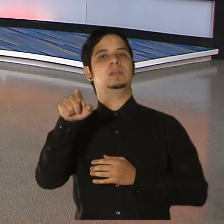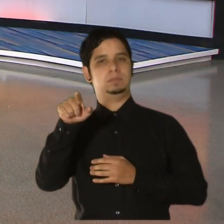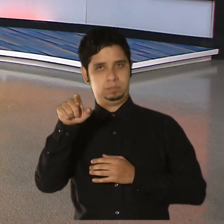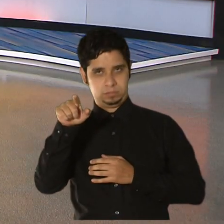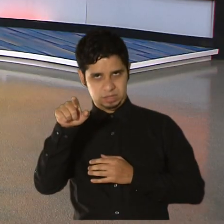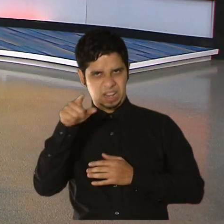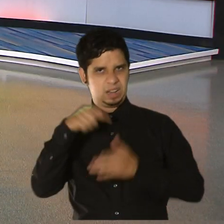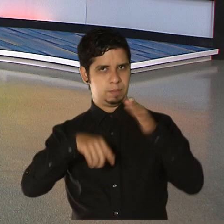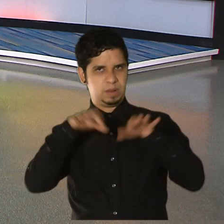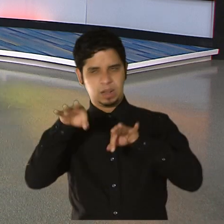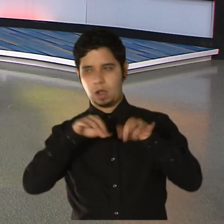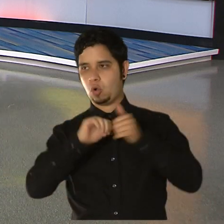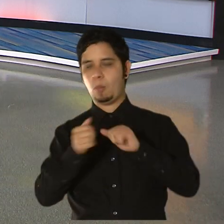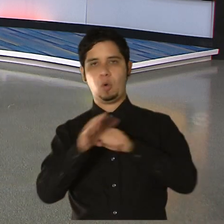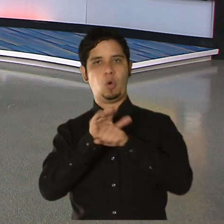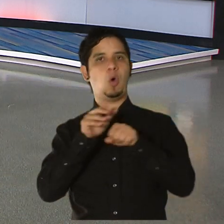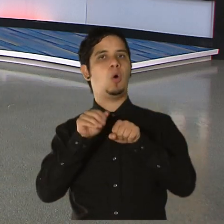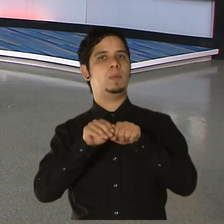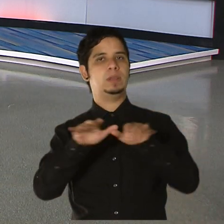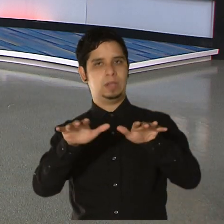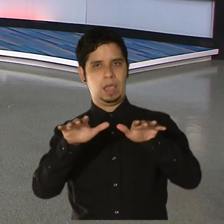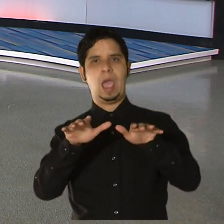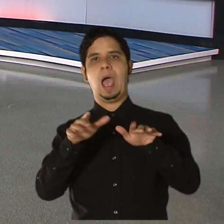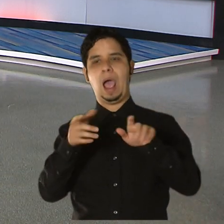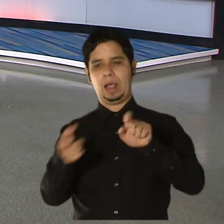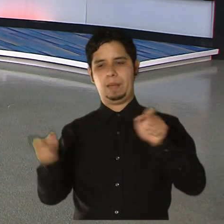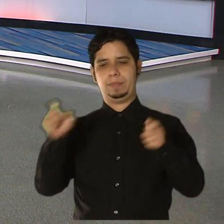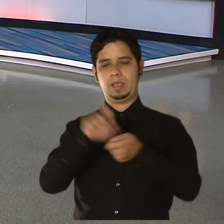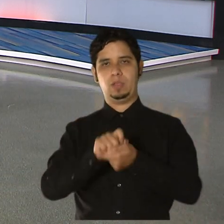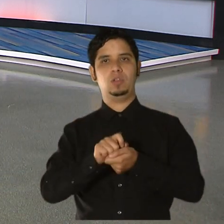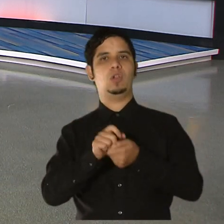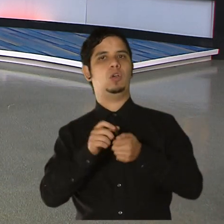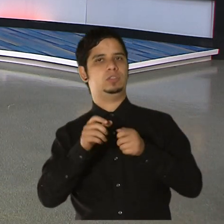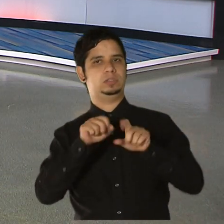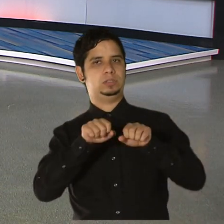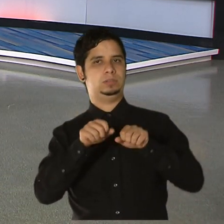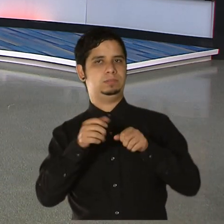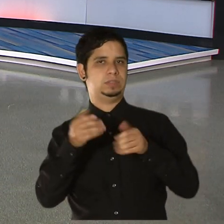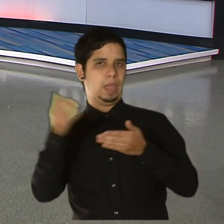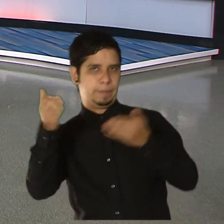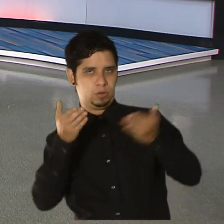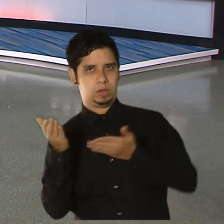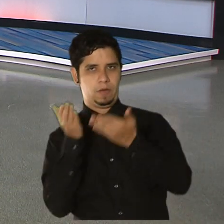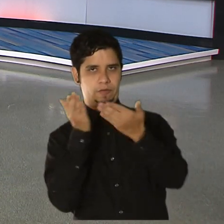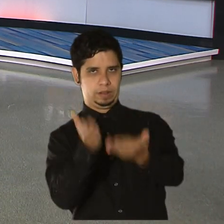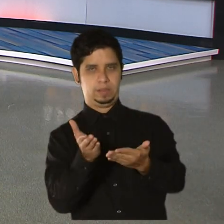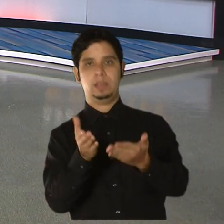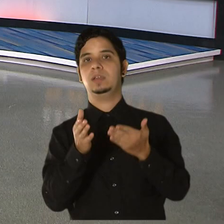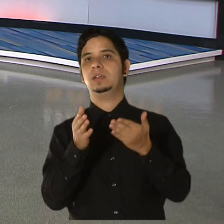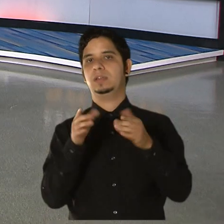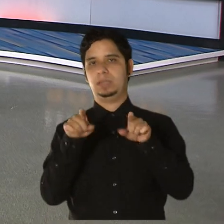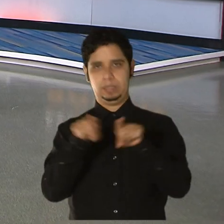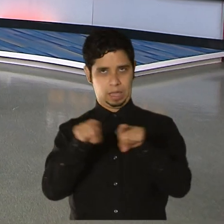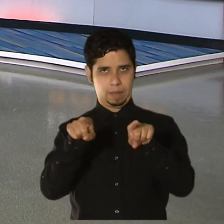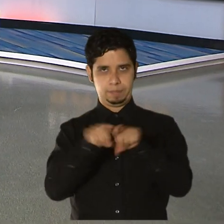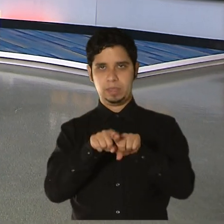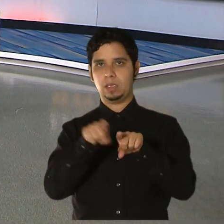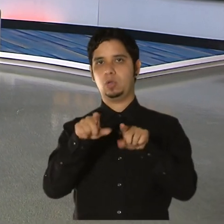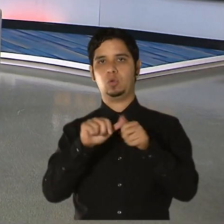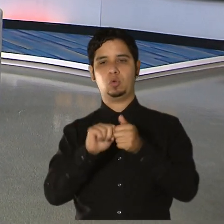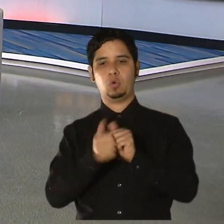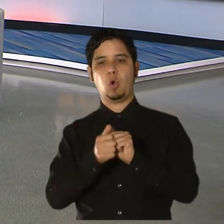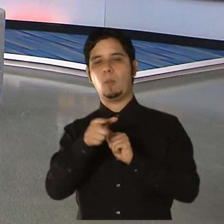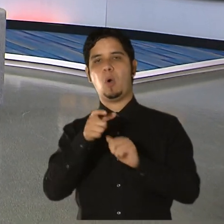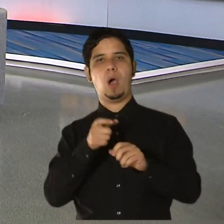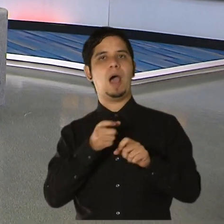por el COVID-19 ha provocado cambios en los servicios que ofrecen y sobre los efectos que ha tenido la pandemia a la población que atienden.